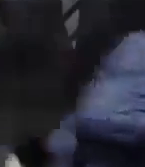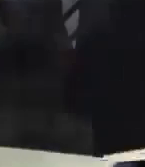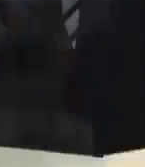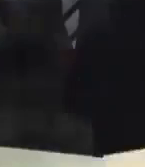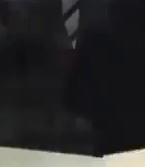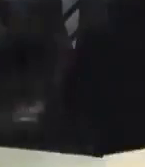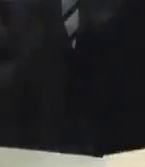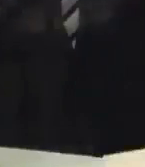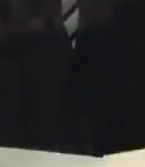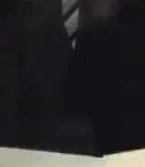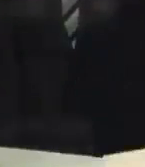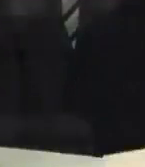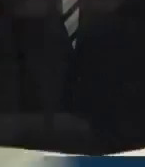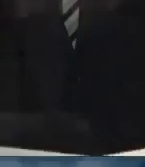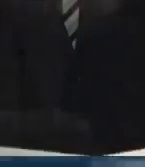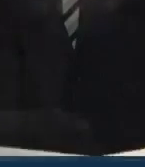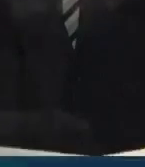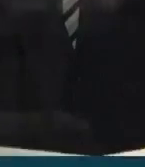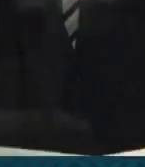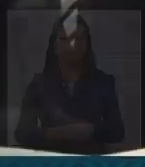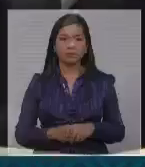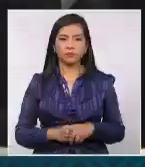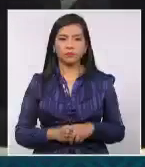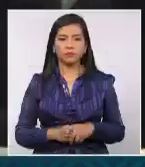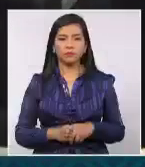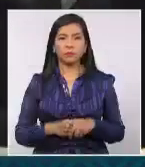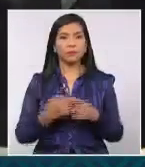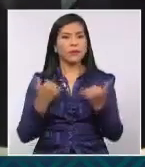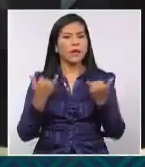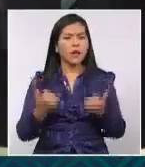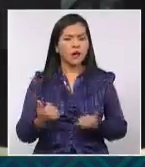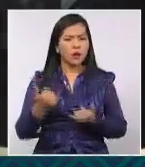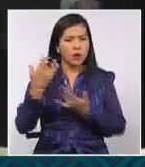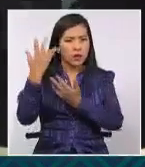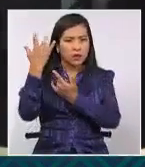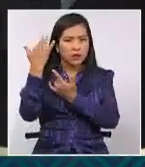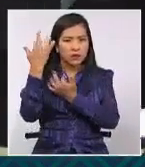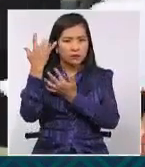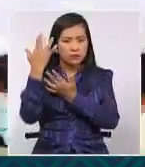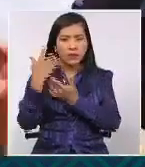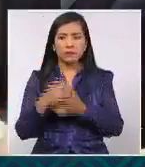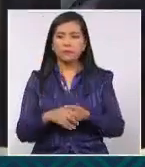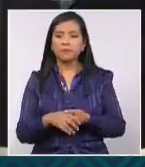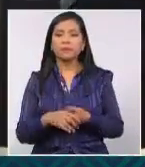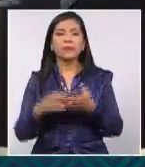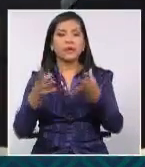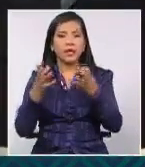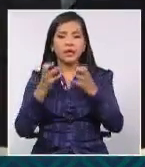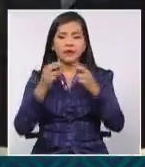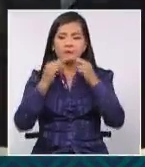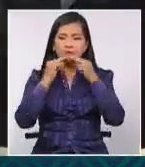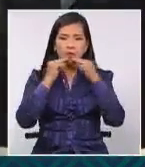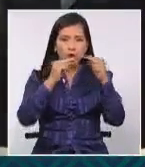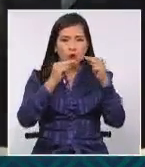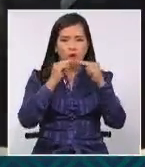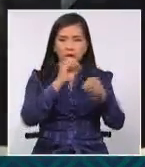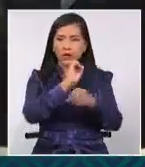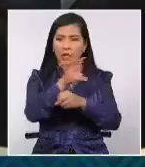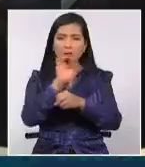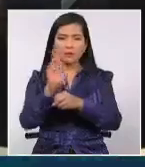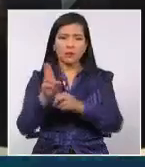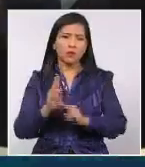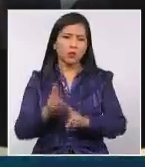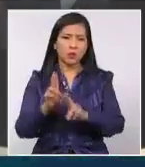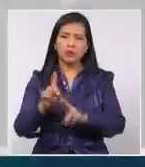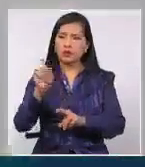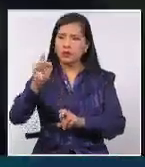Lo que se está esperando hasta la fecha es que estos señores sean directamente ya notificados y puedan presentarse ante